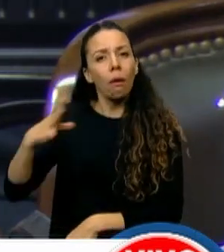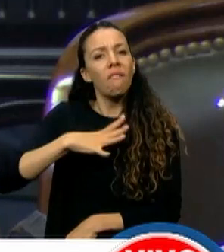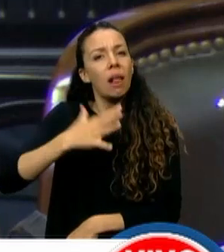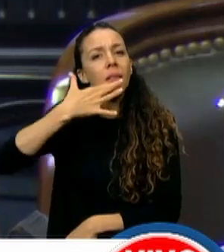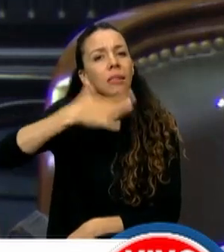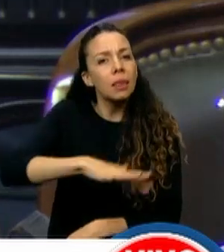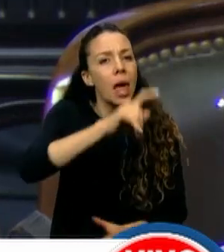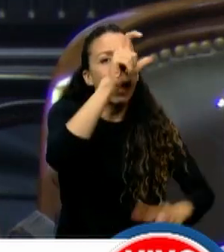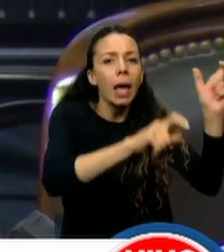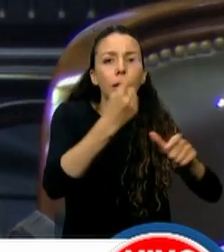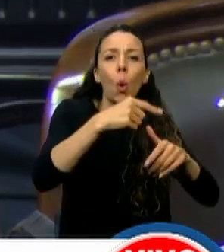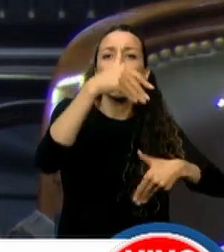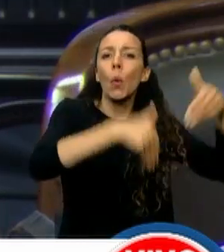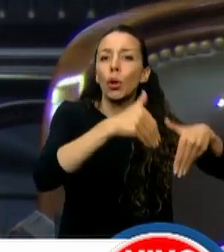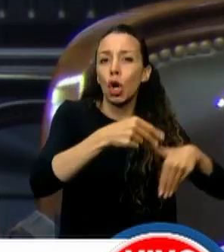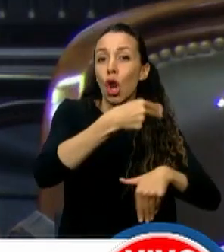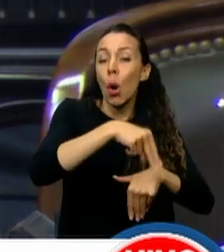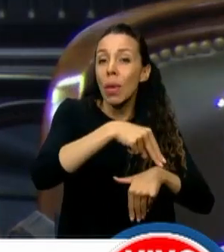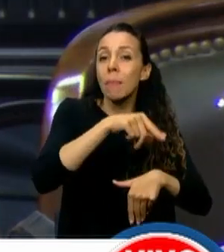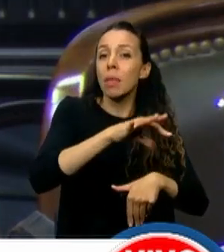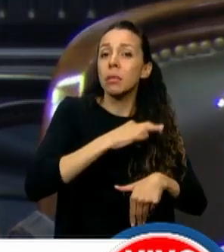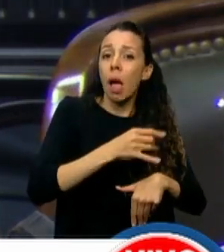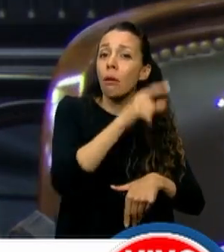urnas en noviembre de este año y que decía